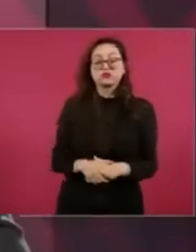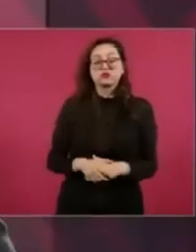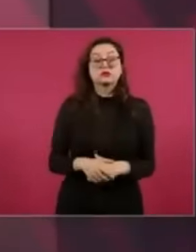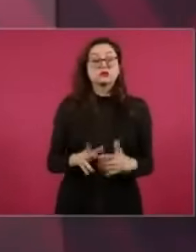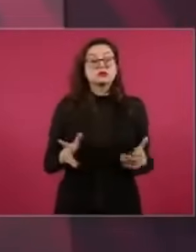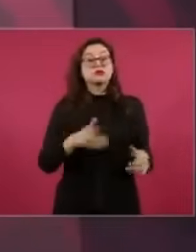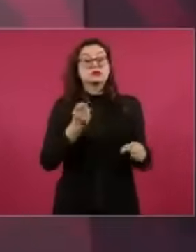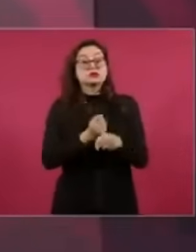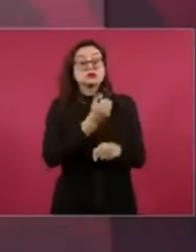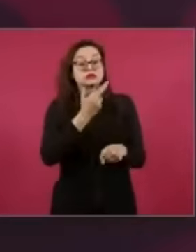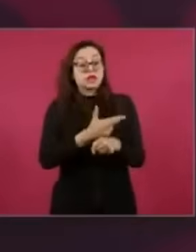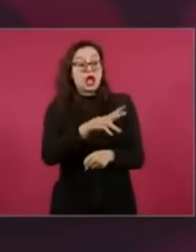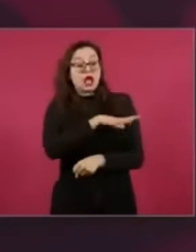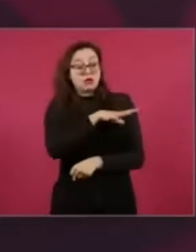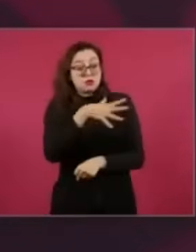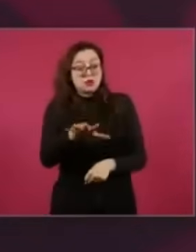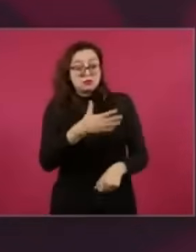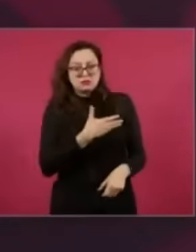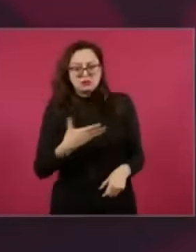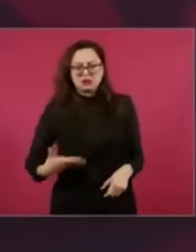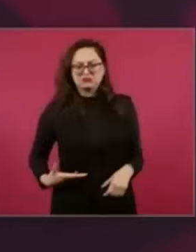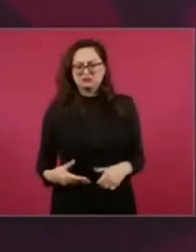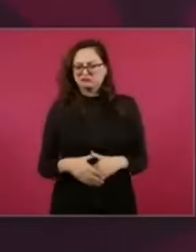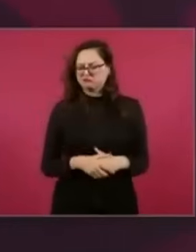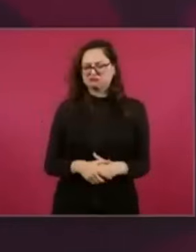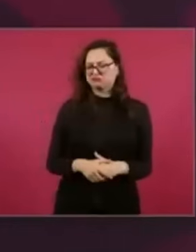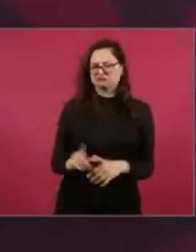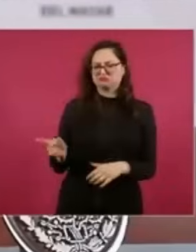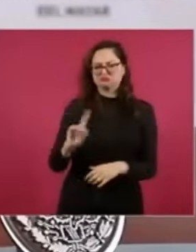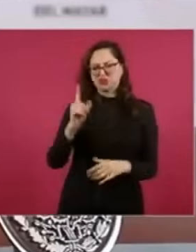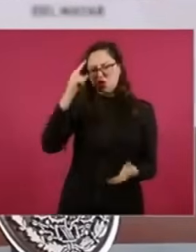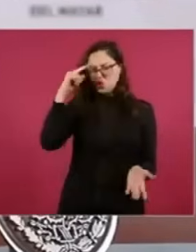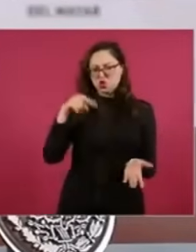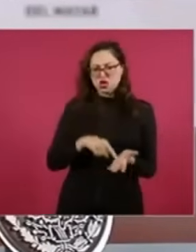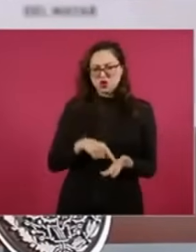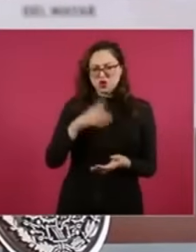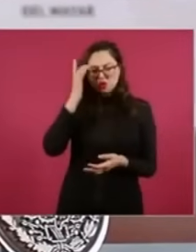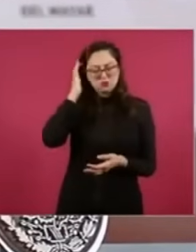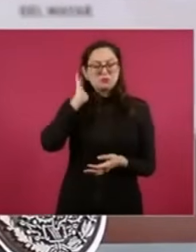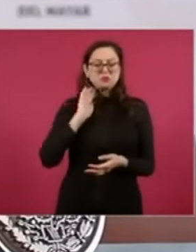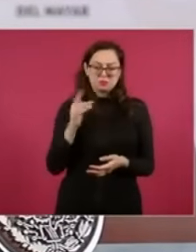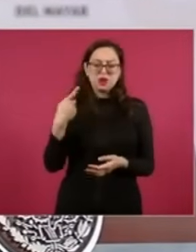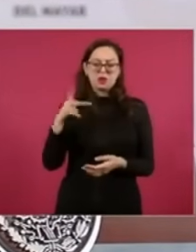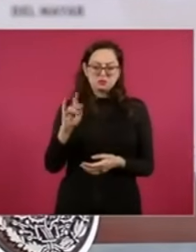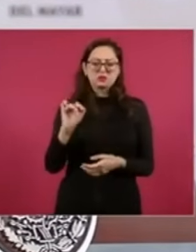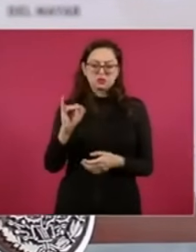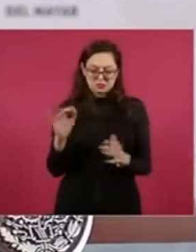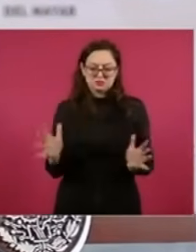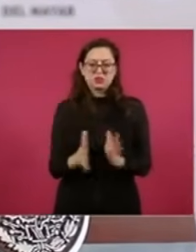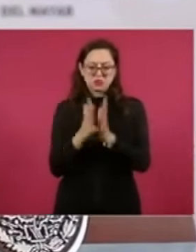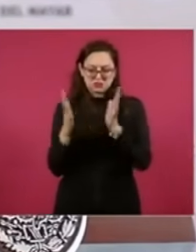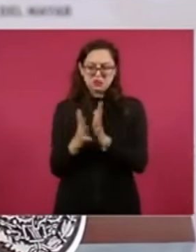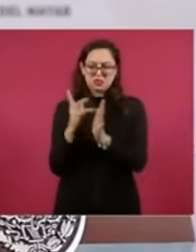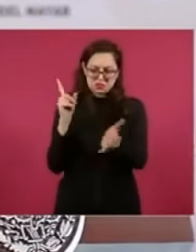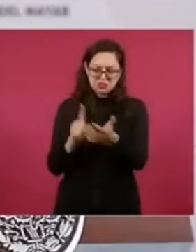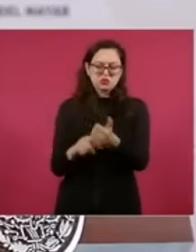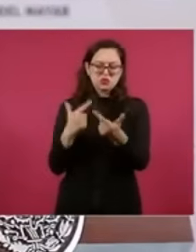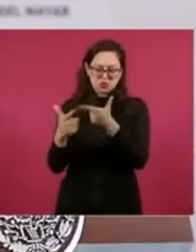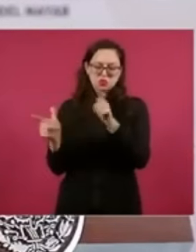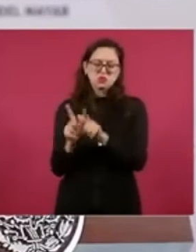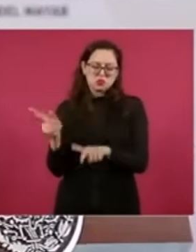Presidencia? No creo que para eso, pero sí va a participar, eso me lo